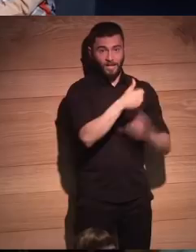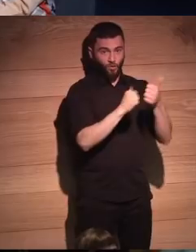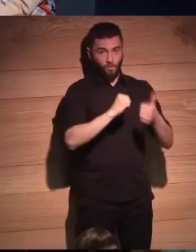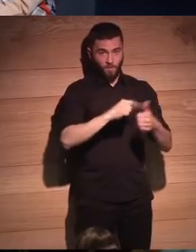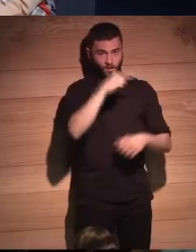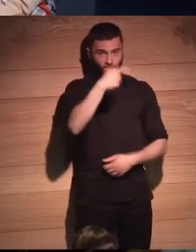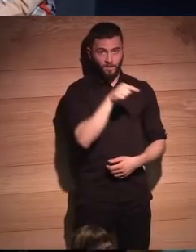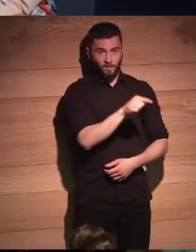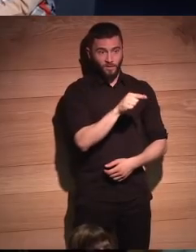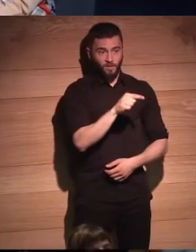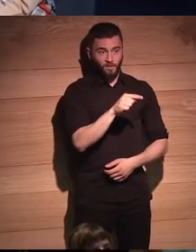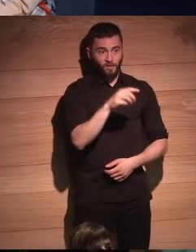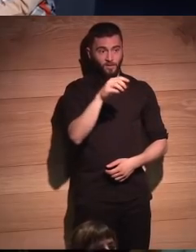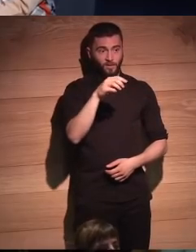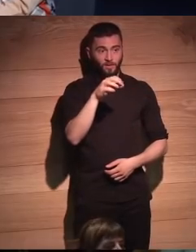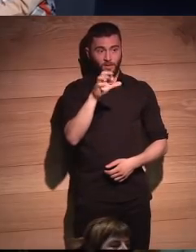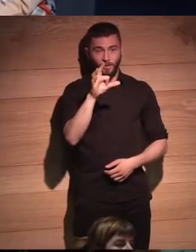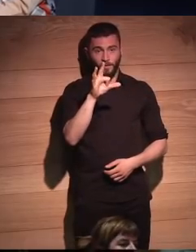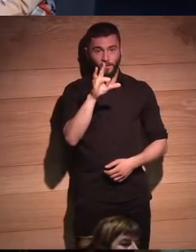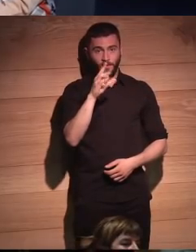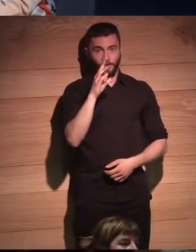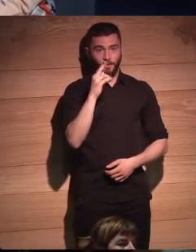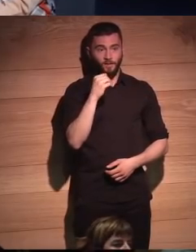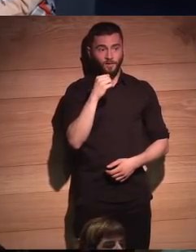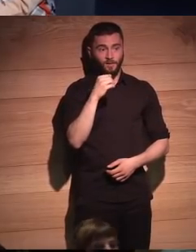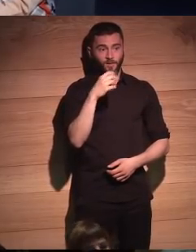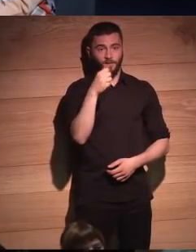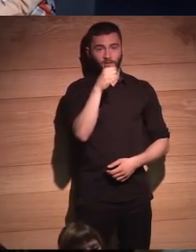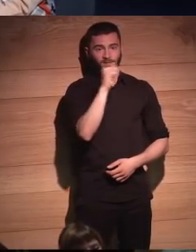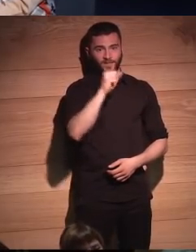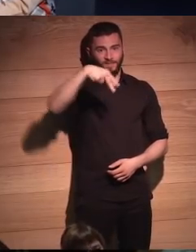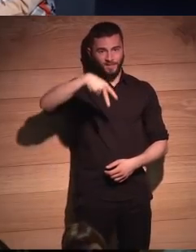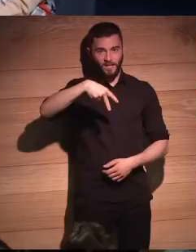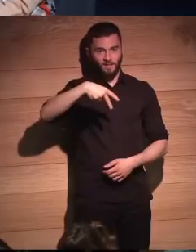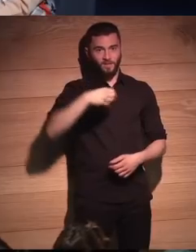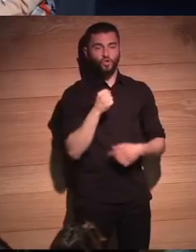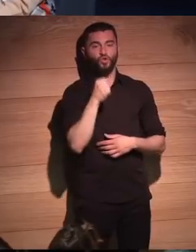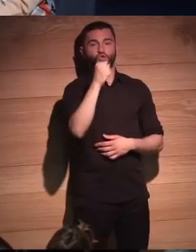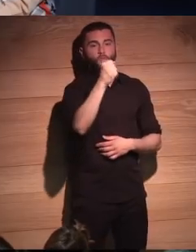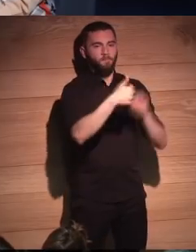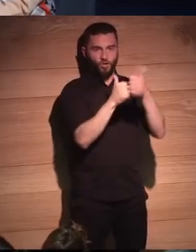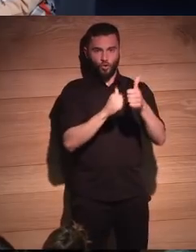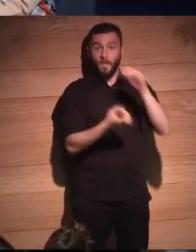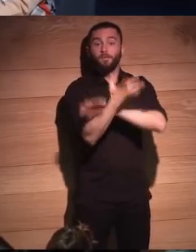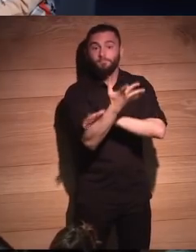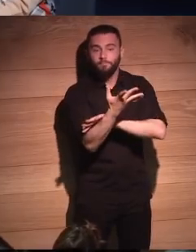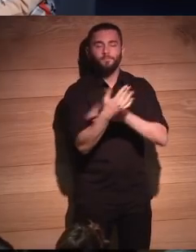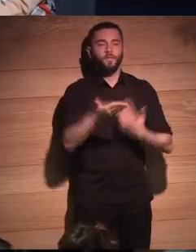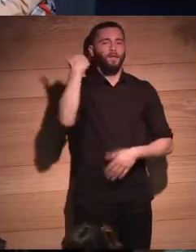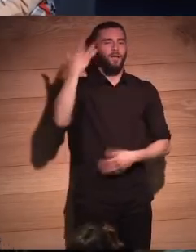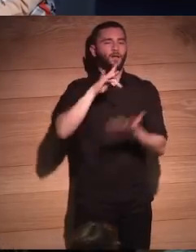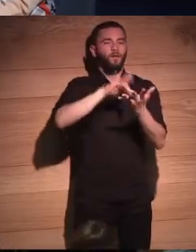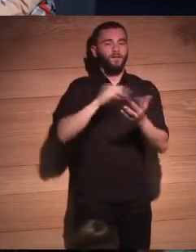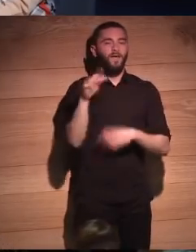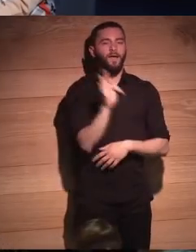es Shazam, el actual Shazam, que no deja de ser una copia de Superman que sale, ¿no? Y hay un momento en que además